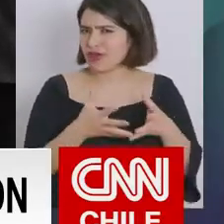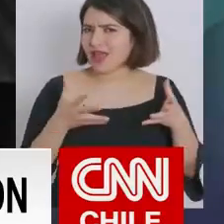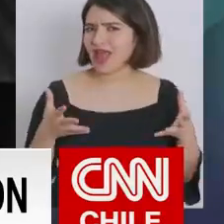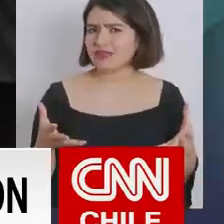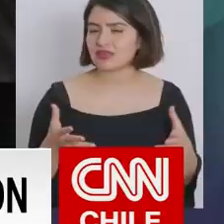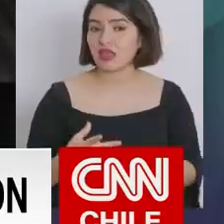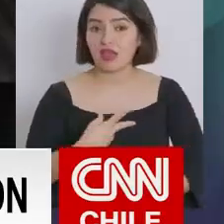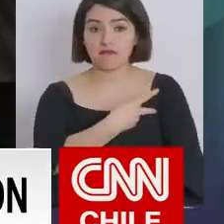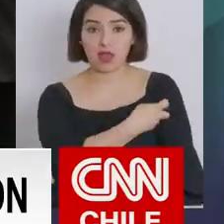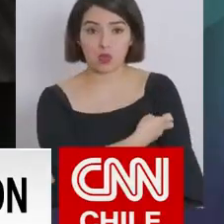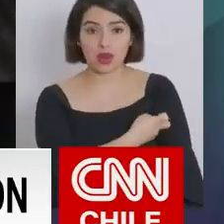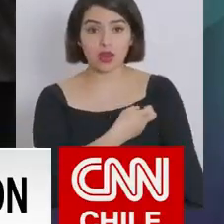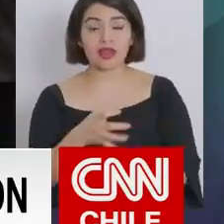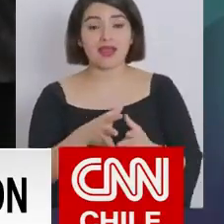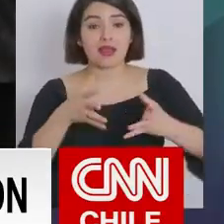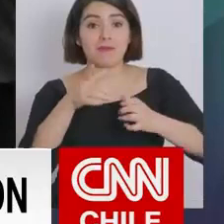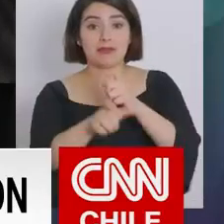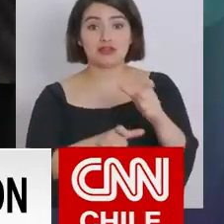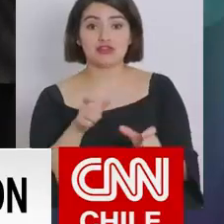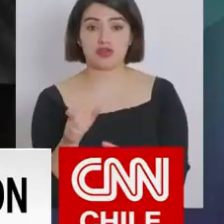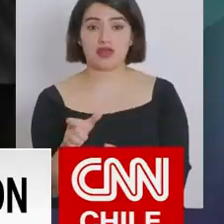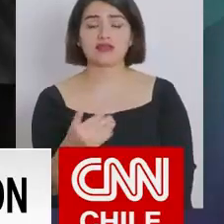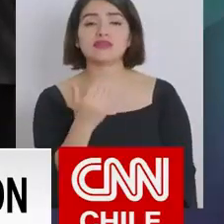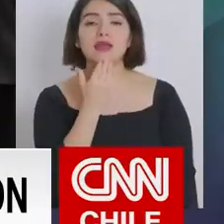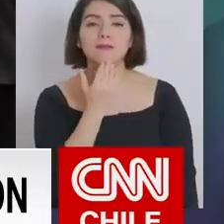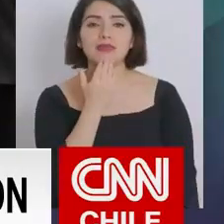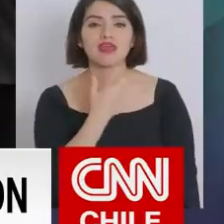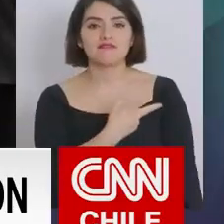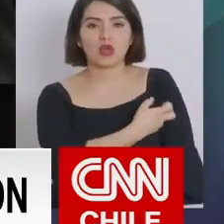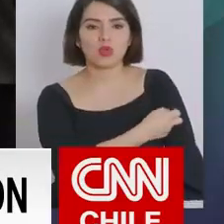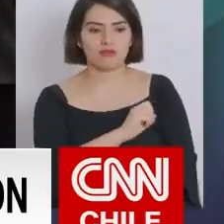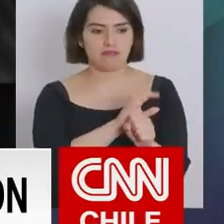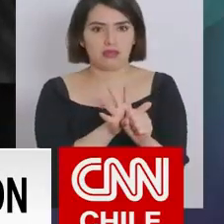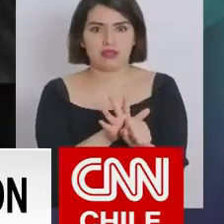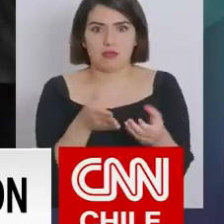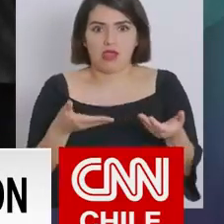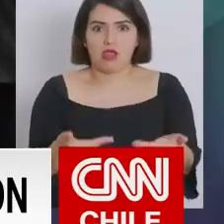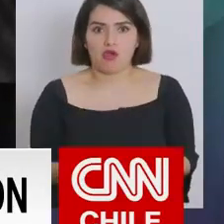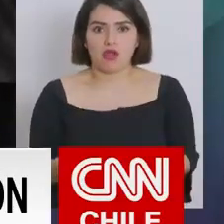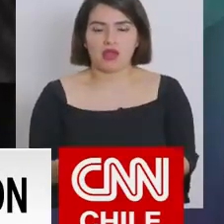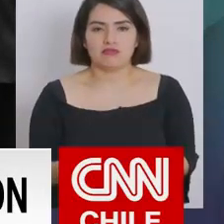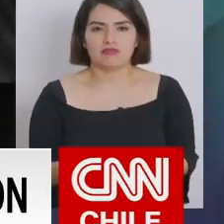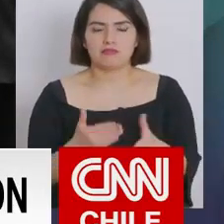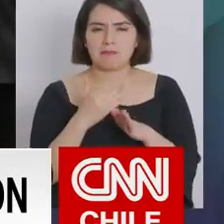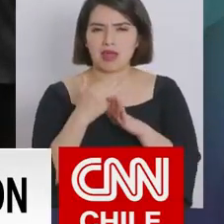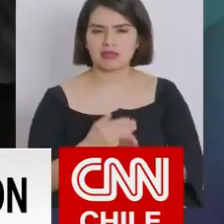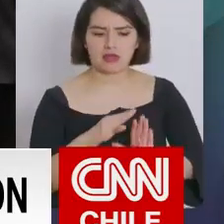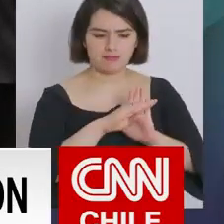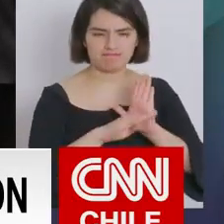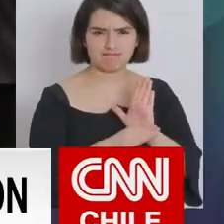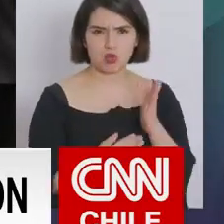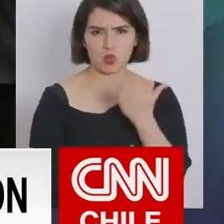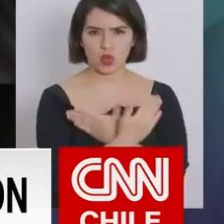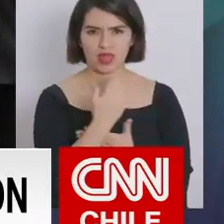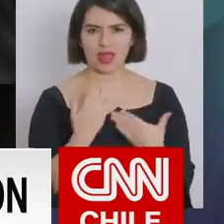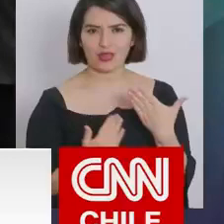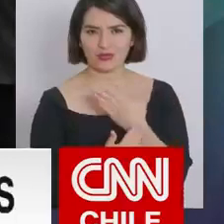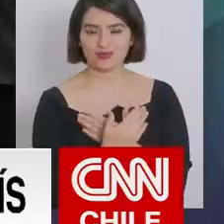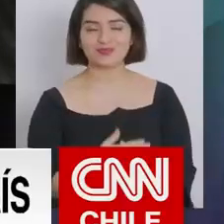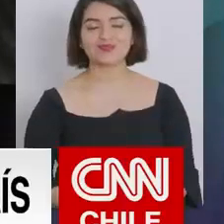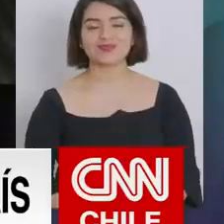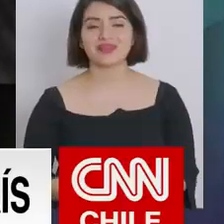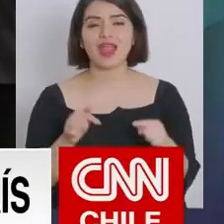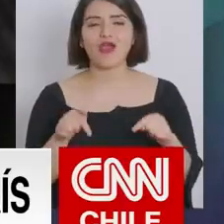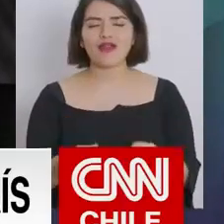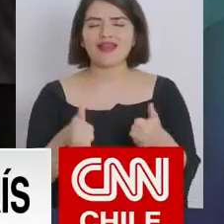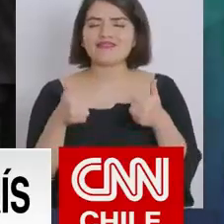solamente vacunar este número de personas, sino que también vacunarlo en pandemia, teniendo que mantener las medidas de autocuidado. Esto se ha hecho